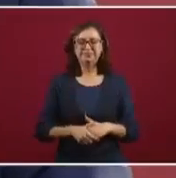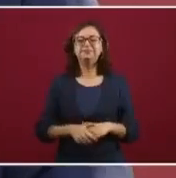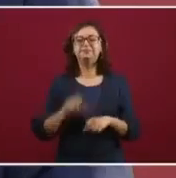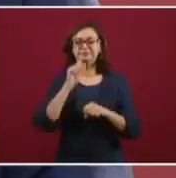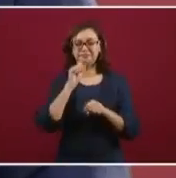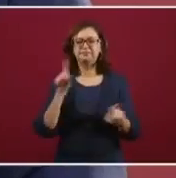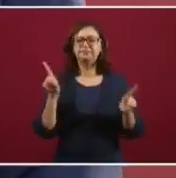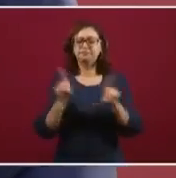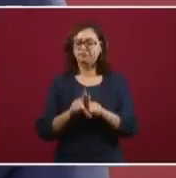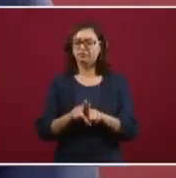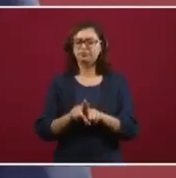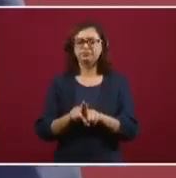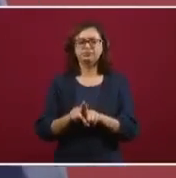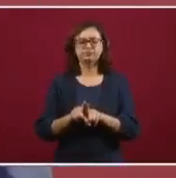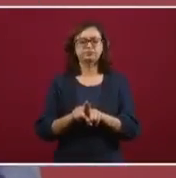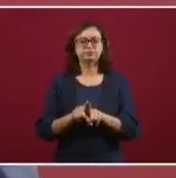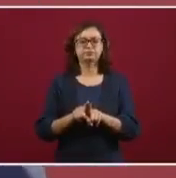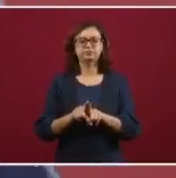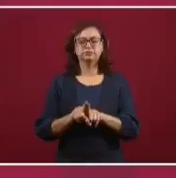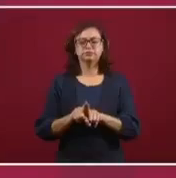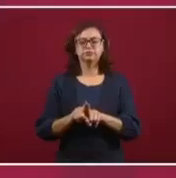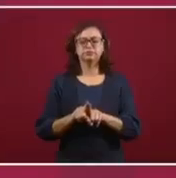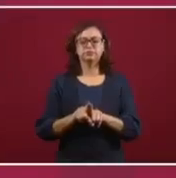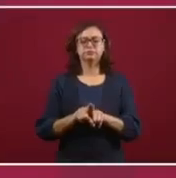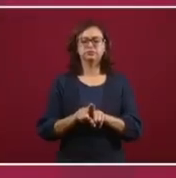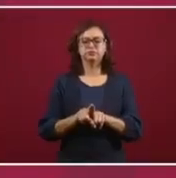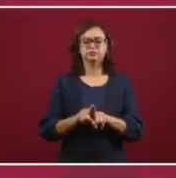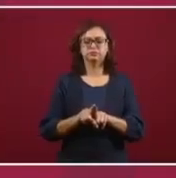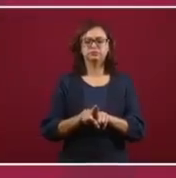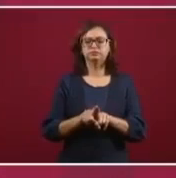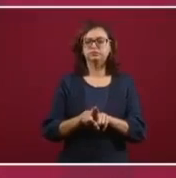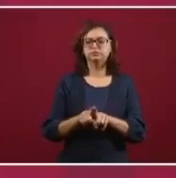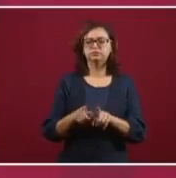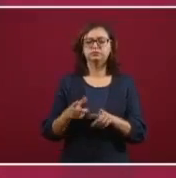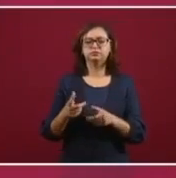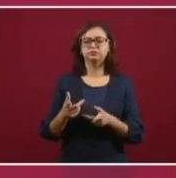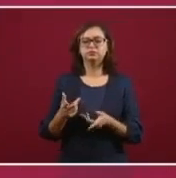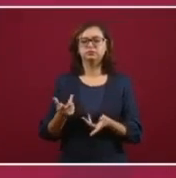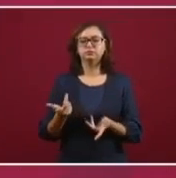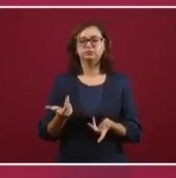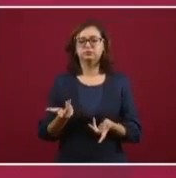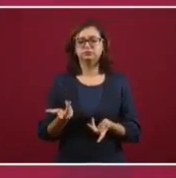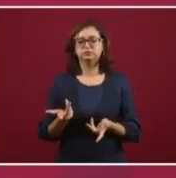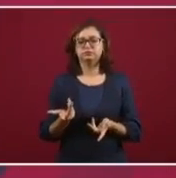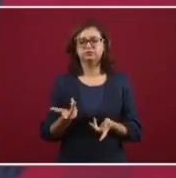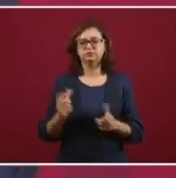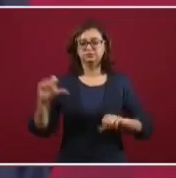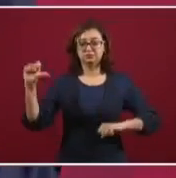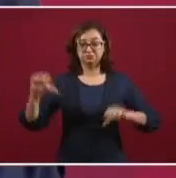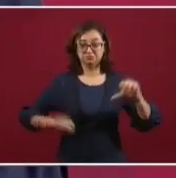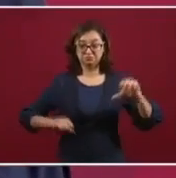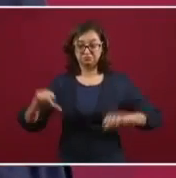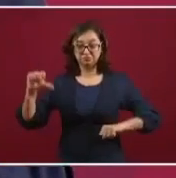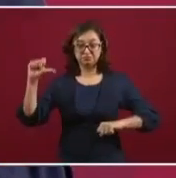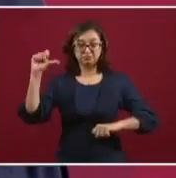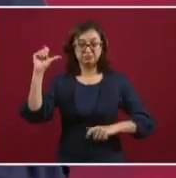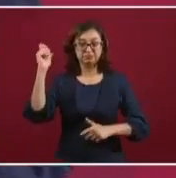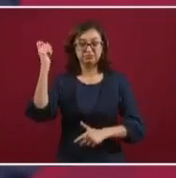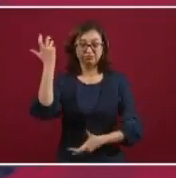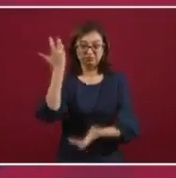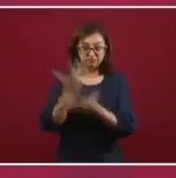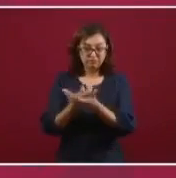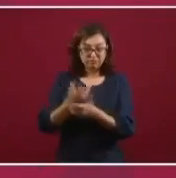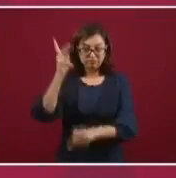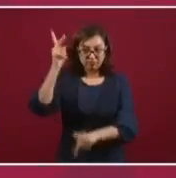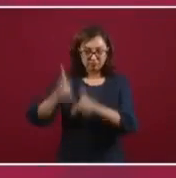Igual no se va a suspender actividades, porque